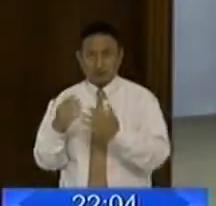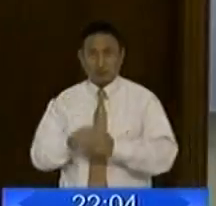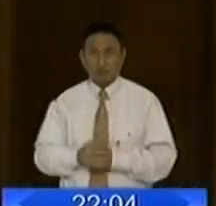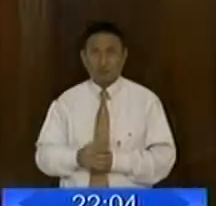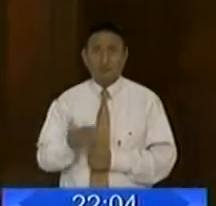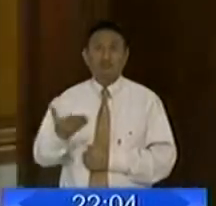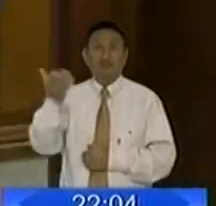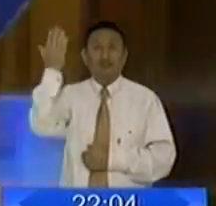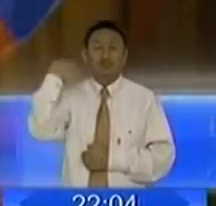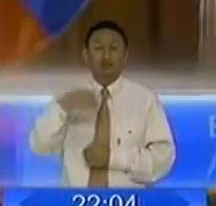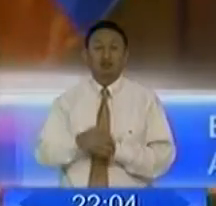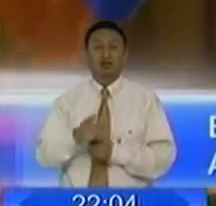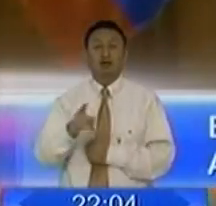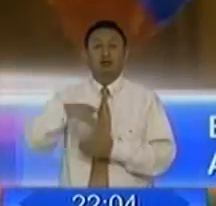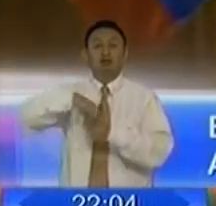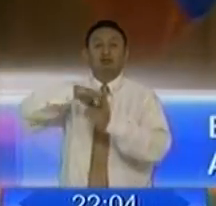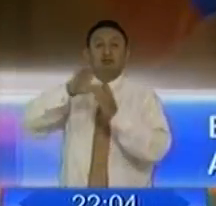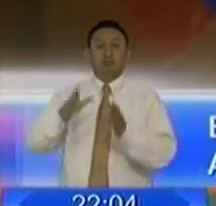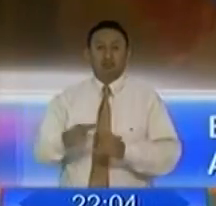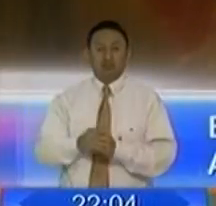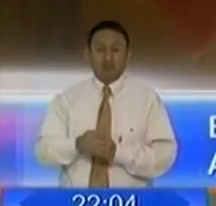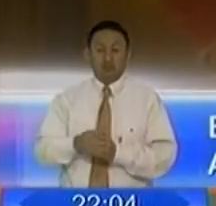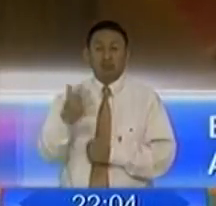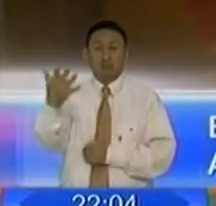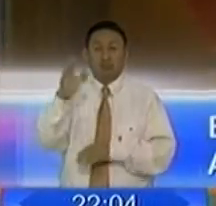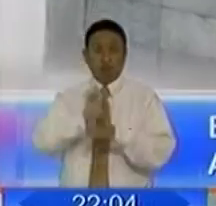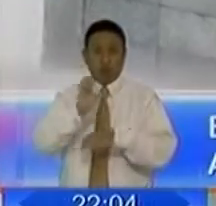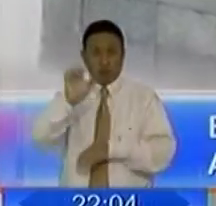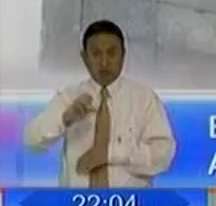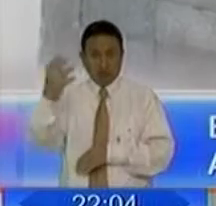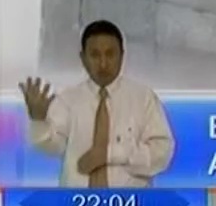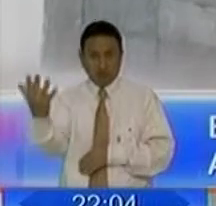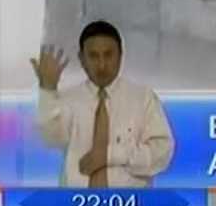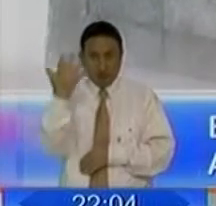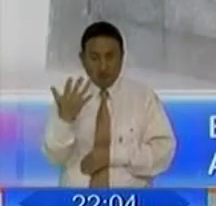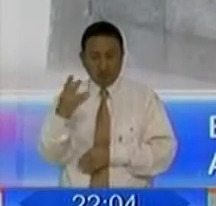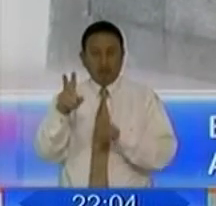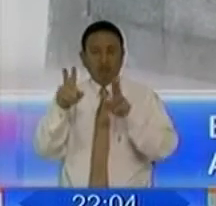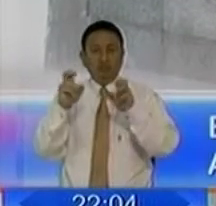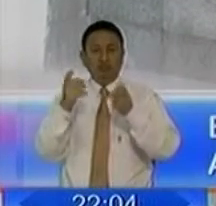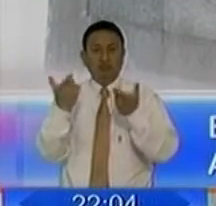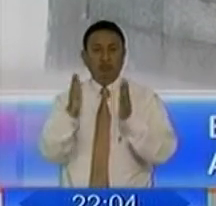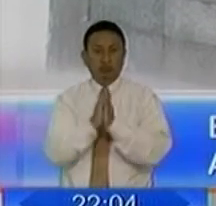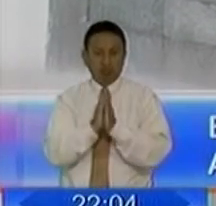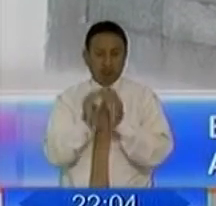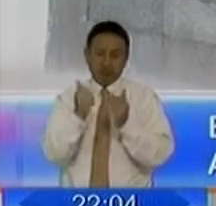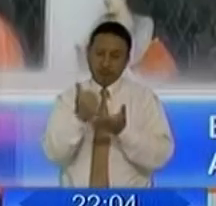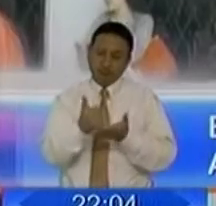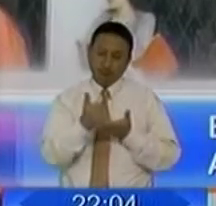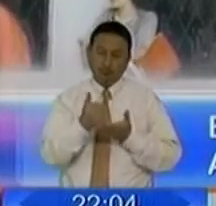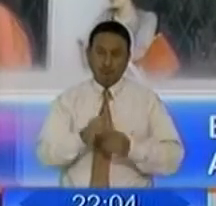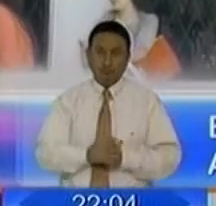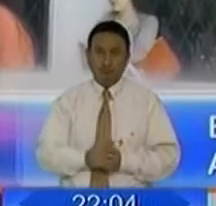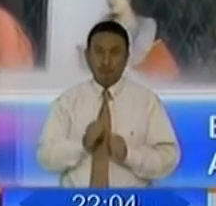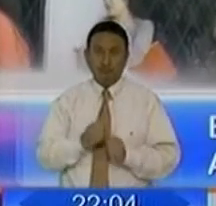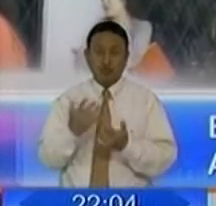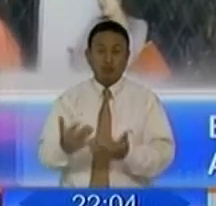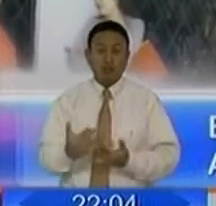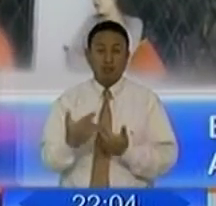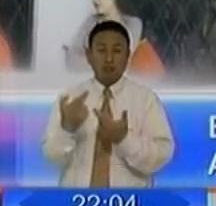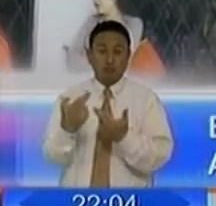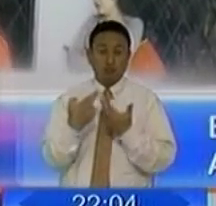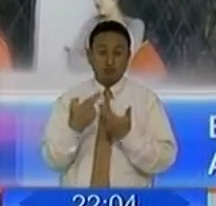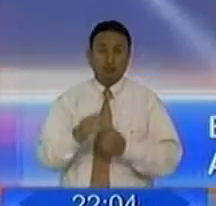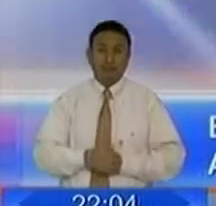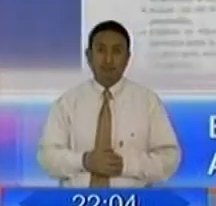atrás, Cancillería reiteró que se encargarán del retorno de los ecuatorianos. Sobre el tema solicitamos información y estamos a la espera de una